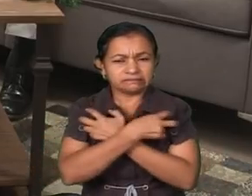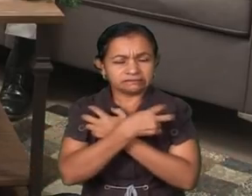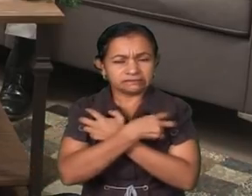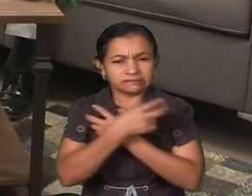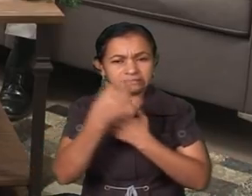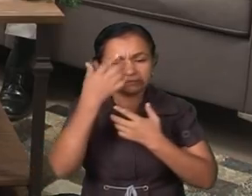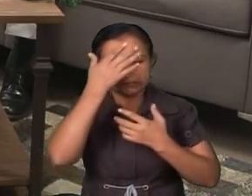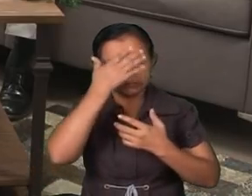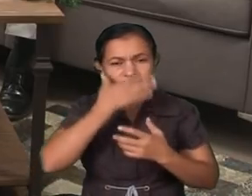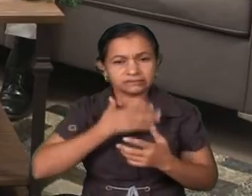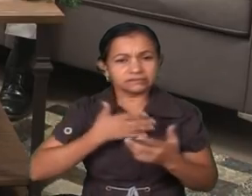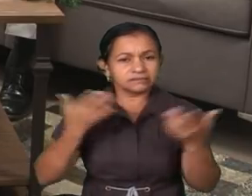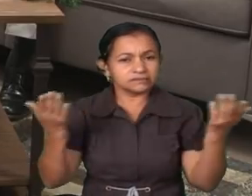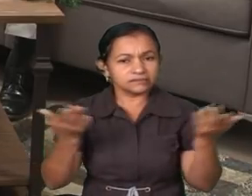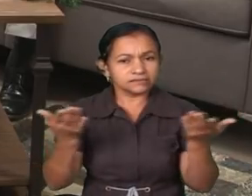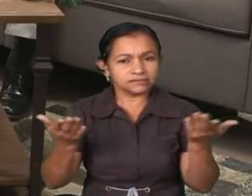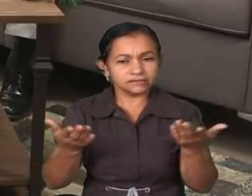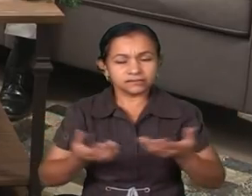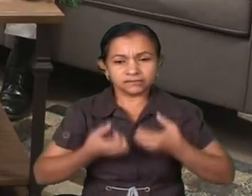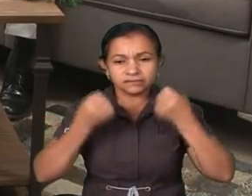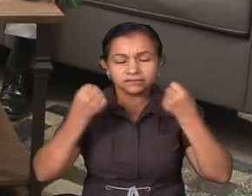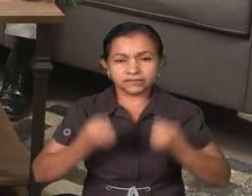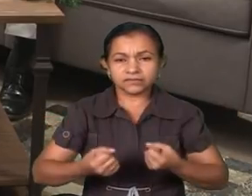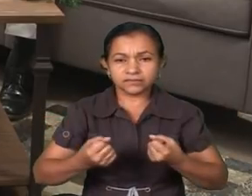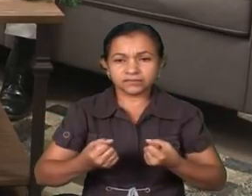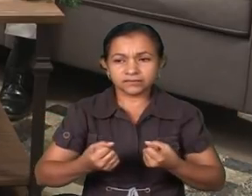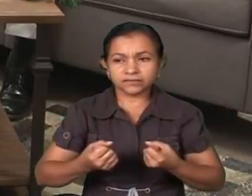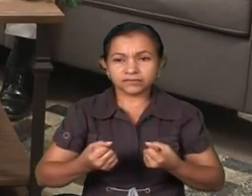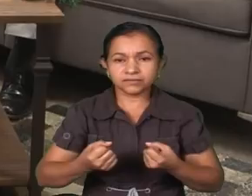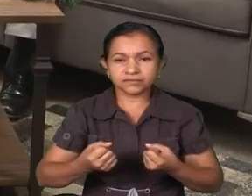ácido, y que el hombre tiene